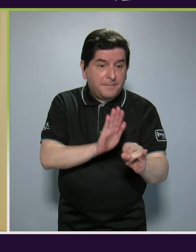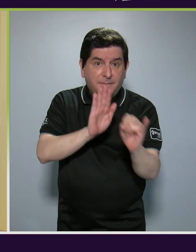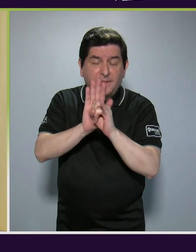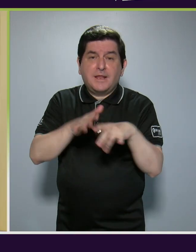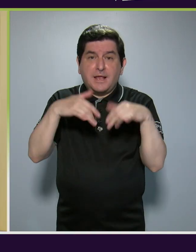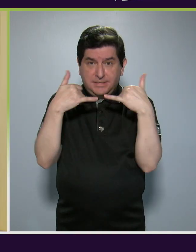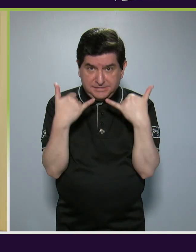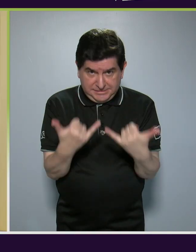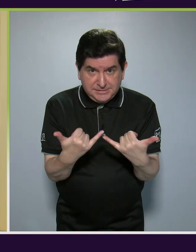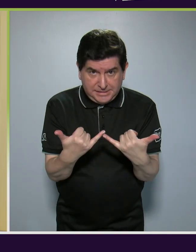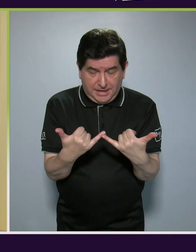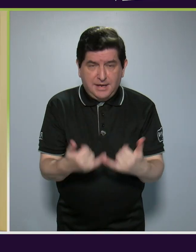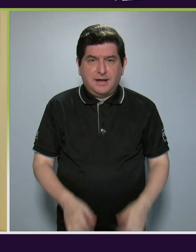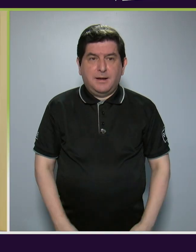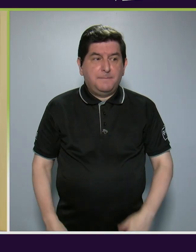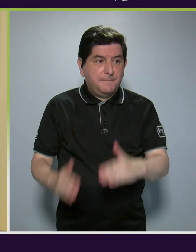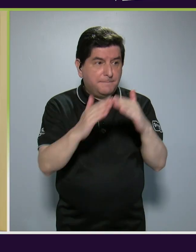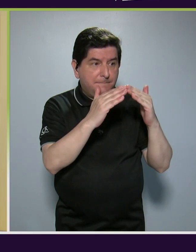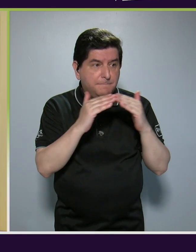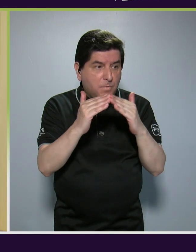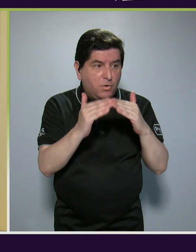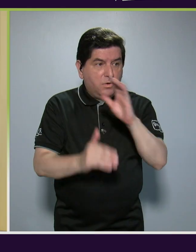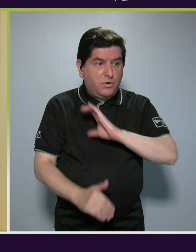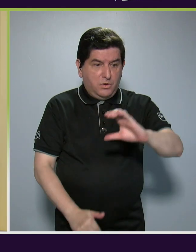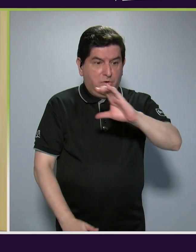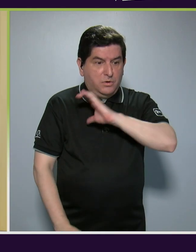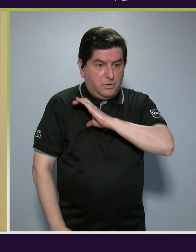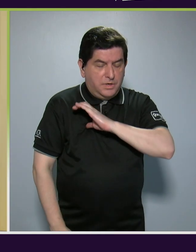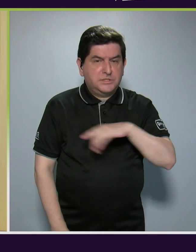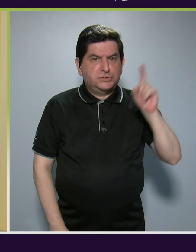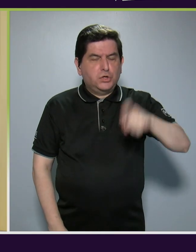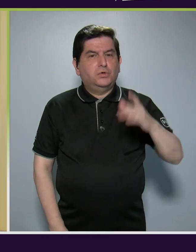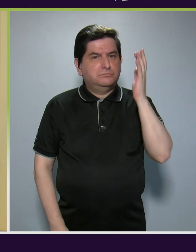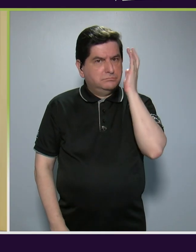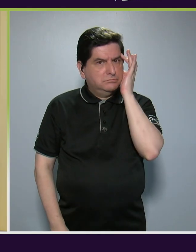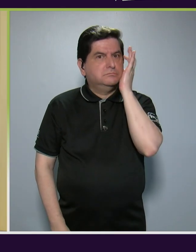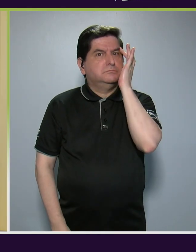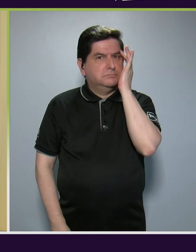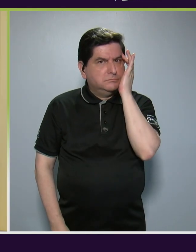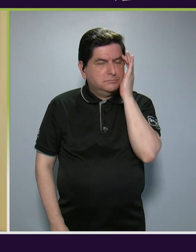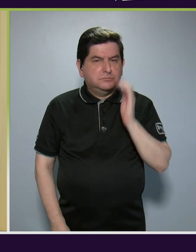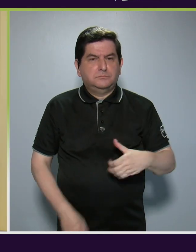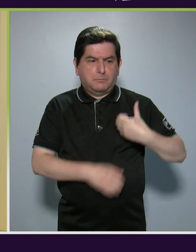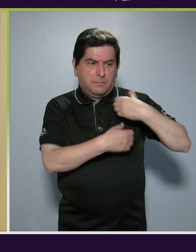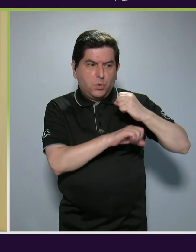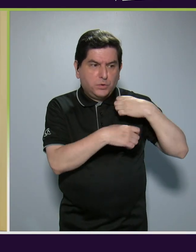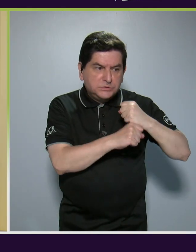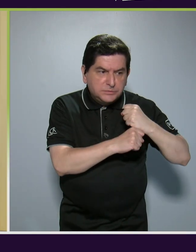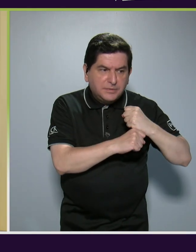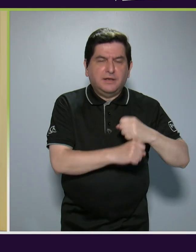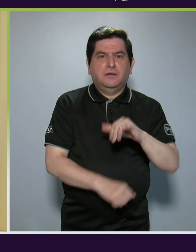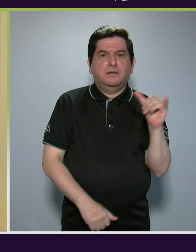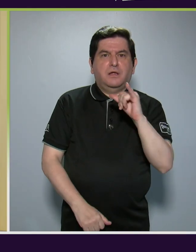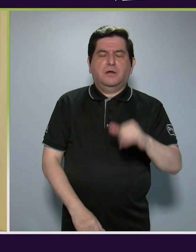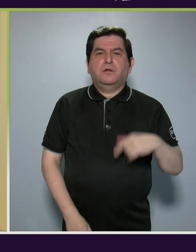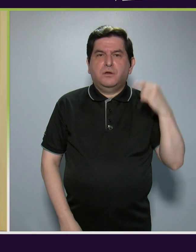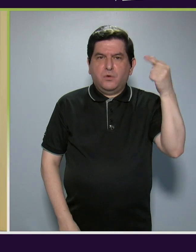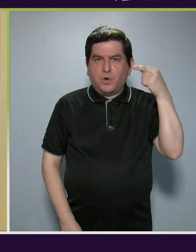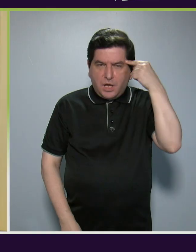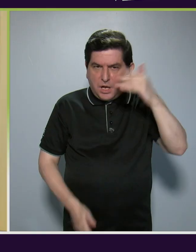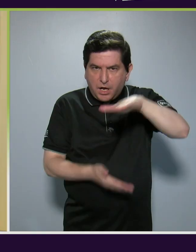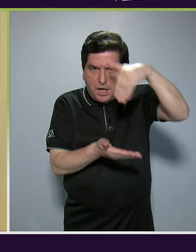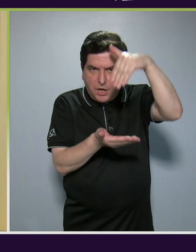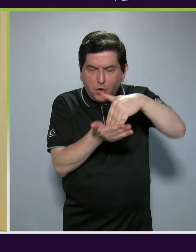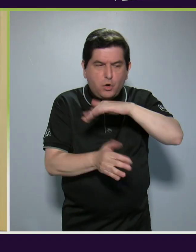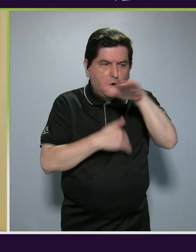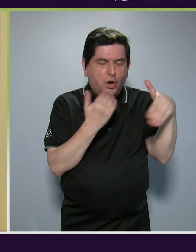ya vamos a tener una población con ciertas características debería preocuparnos a la municipalidad, debería preocuparnos al gobierno central, a